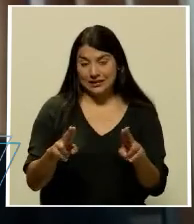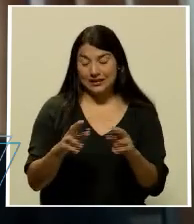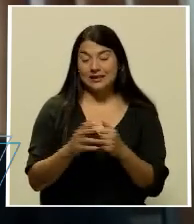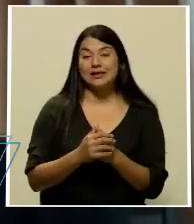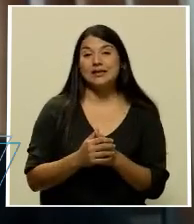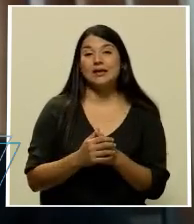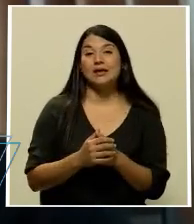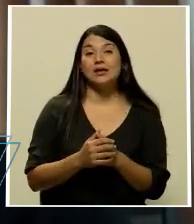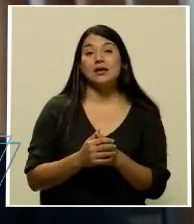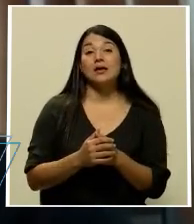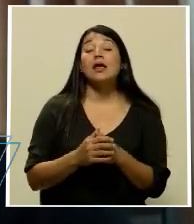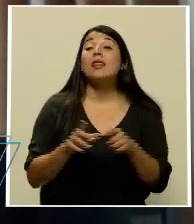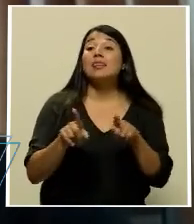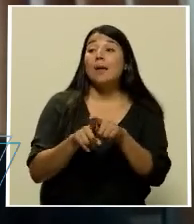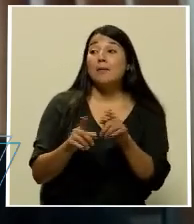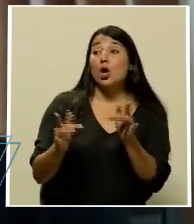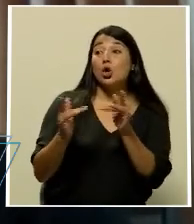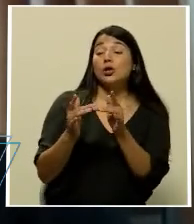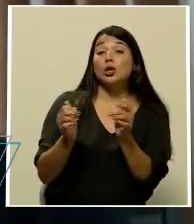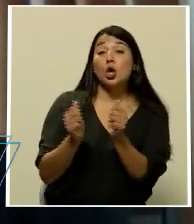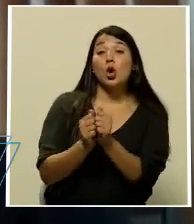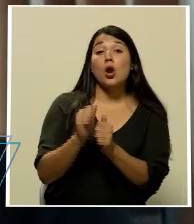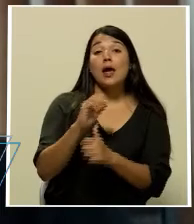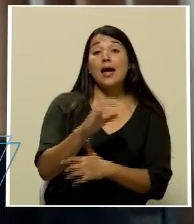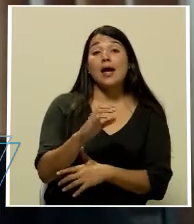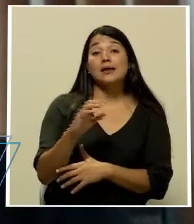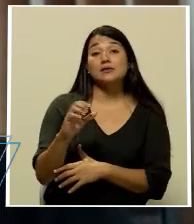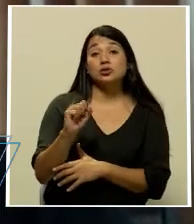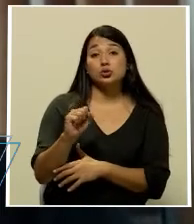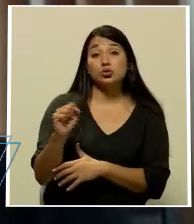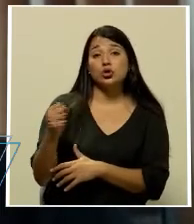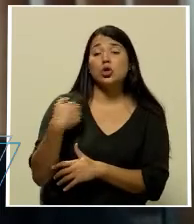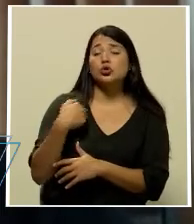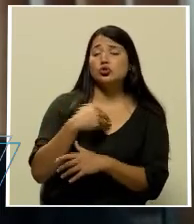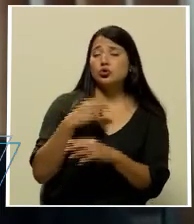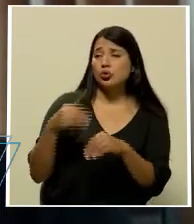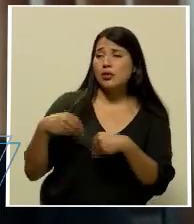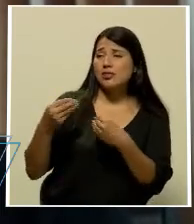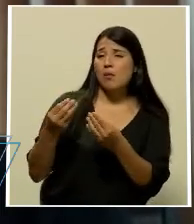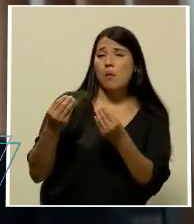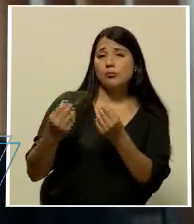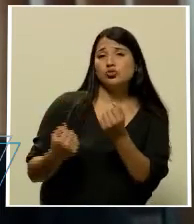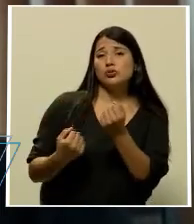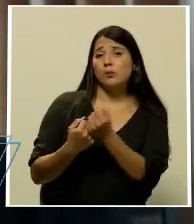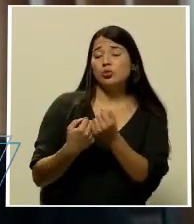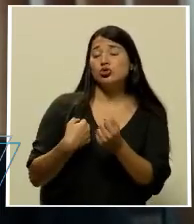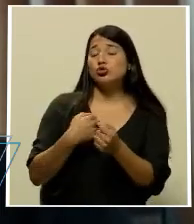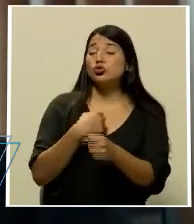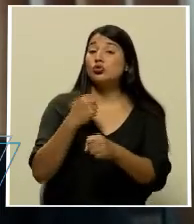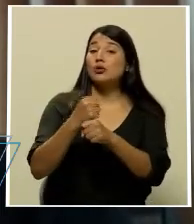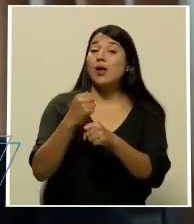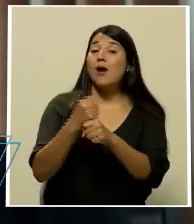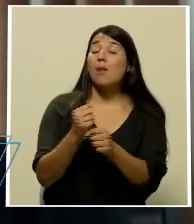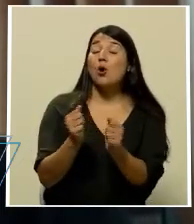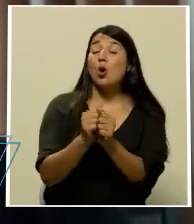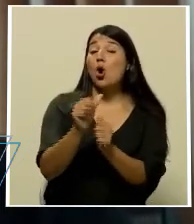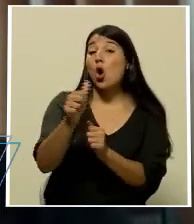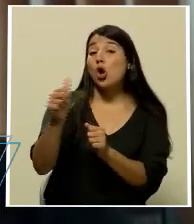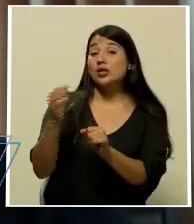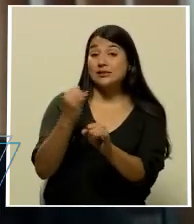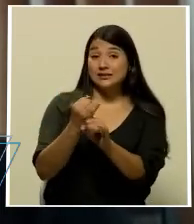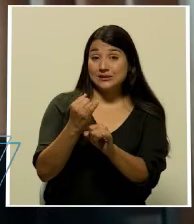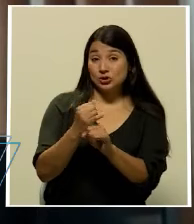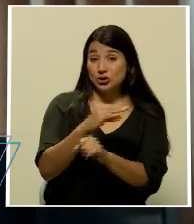través de la Caja Costarricense de Seguro Social también hemos dado apoyos importantísimos, estamos trabajando con otras instituciones y